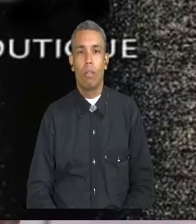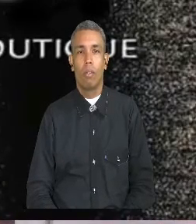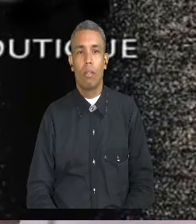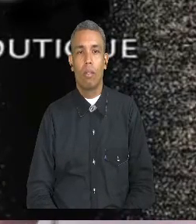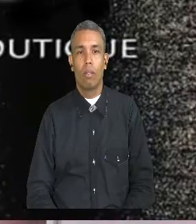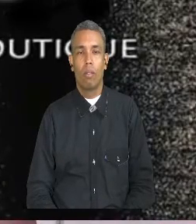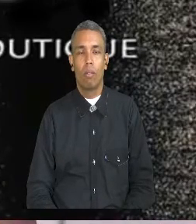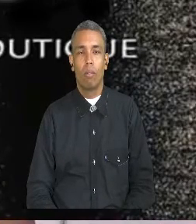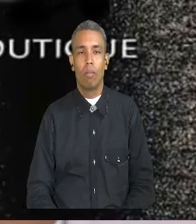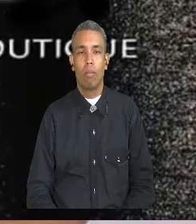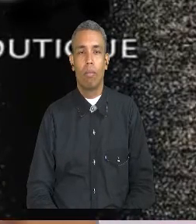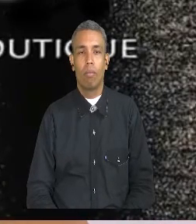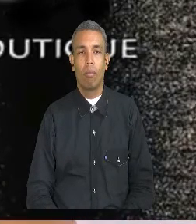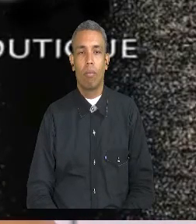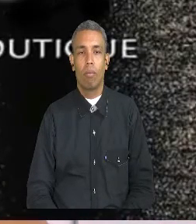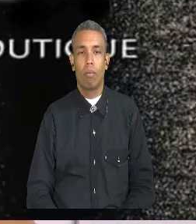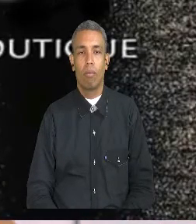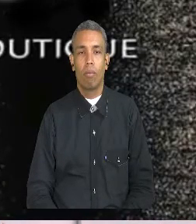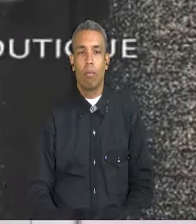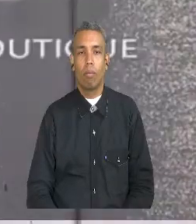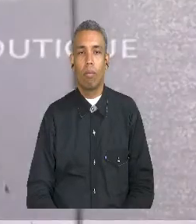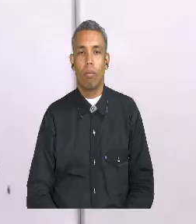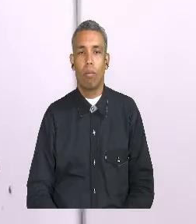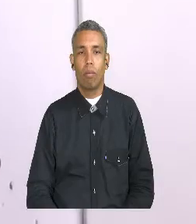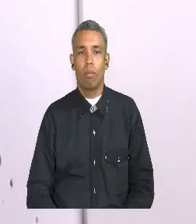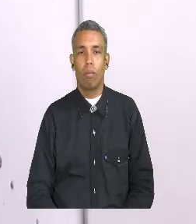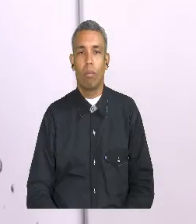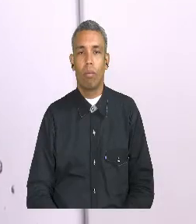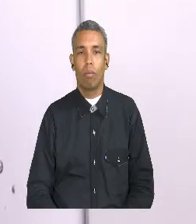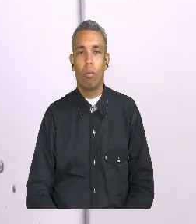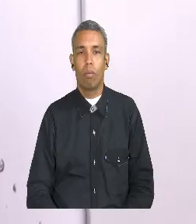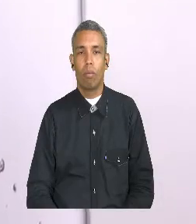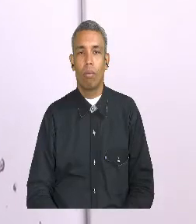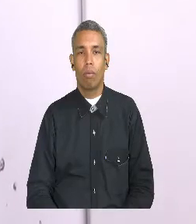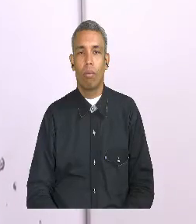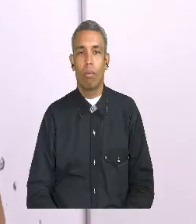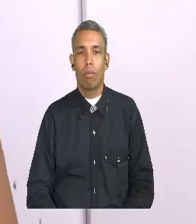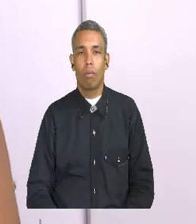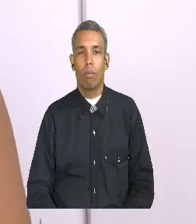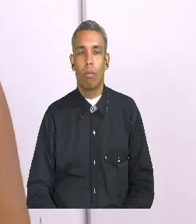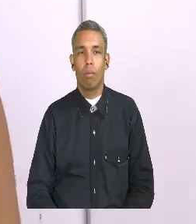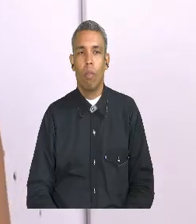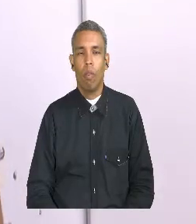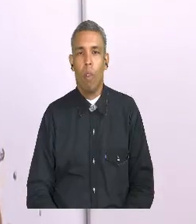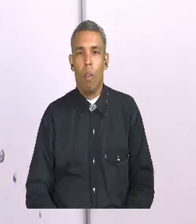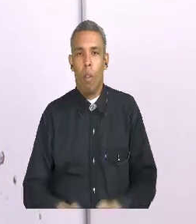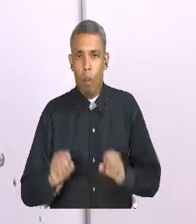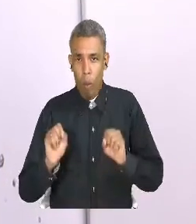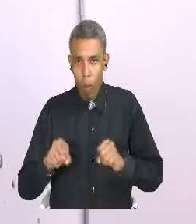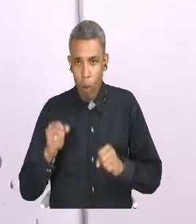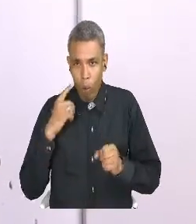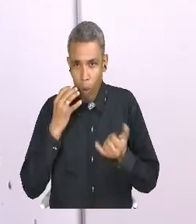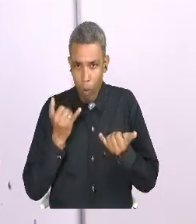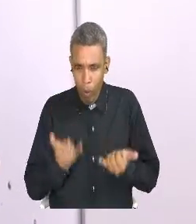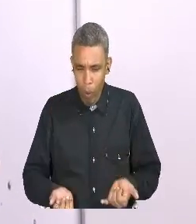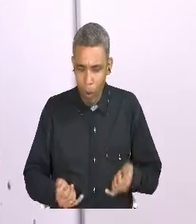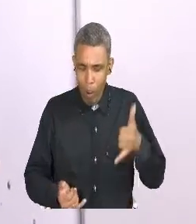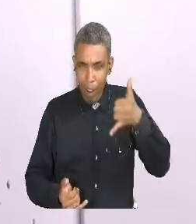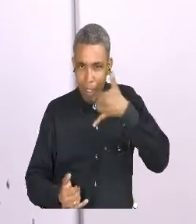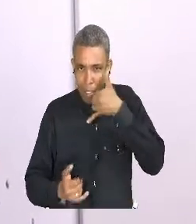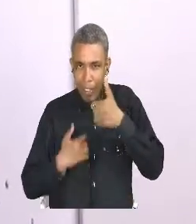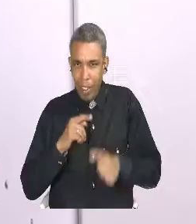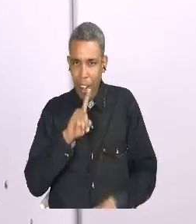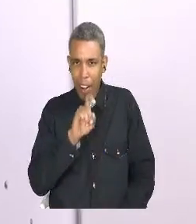Bueno, eso por este lado. Por otro lado, queridos televidentes, yo quiero invitarlos desde ya para que ustedes empiecen a marcar 620-2412, línea